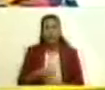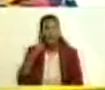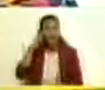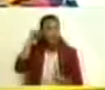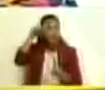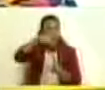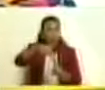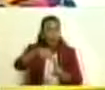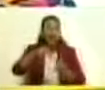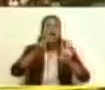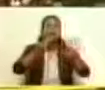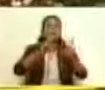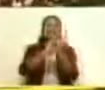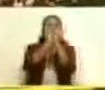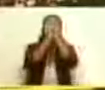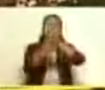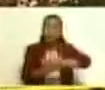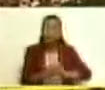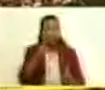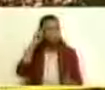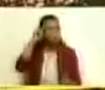las 7 transformaciones!